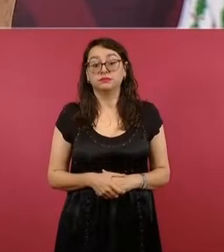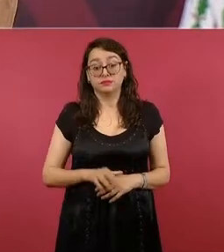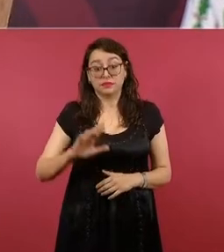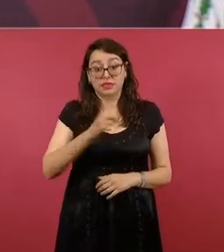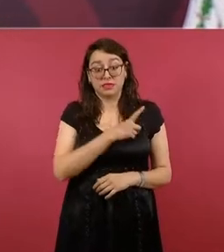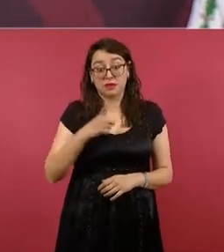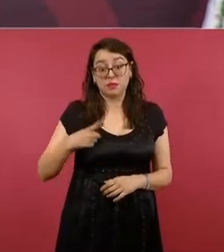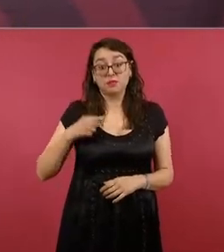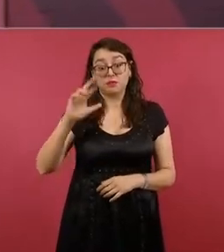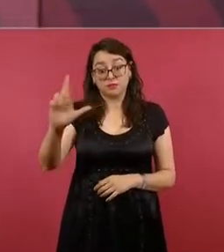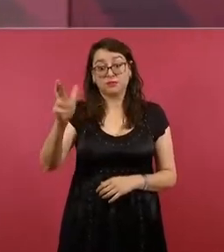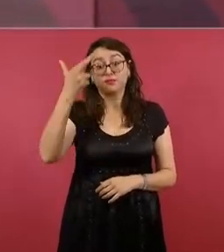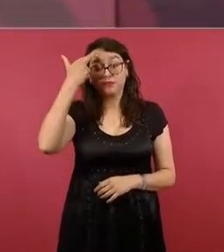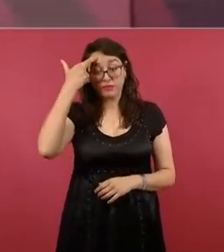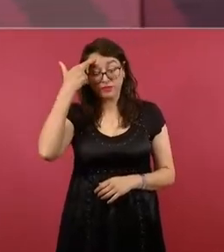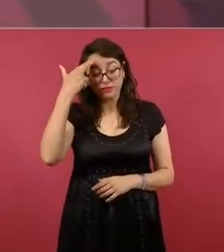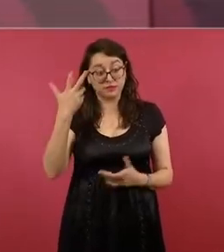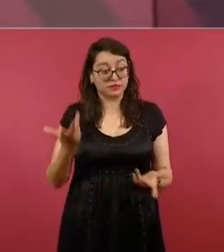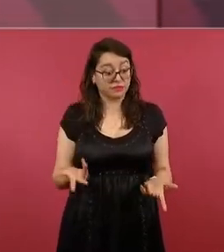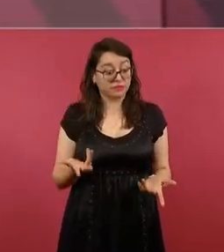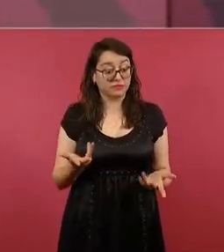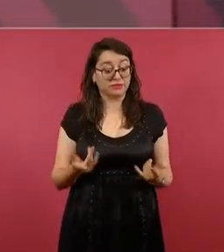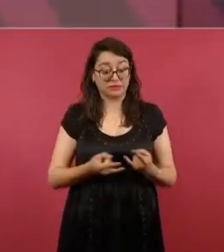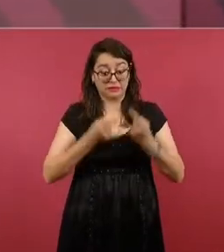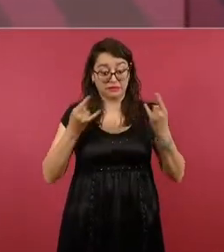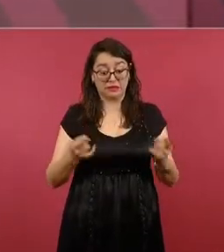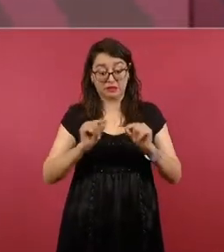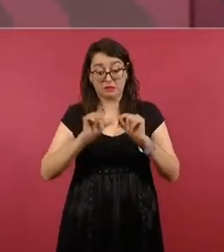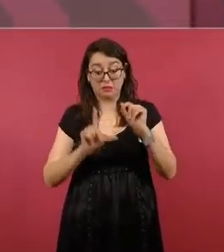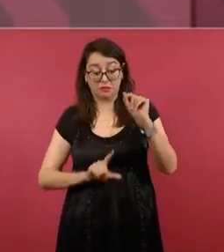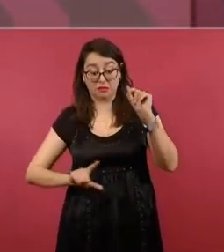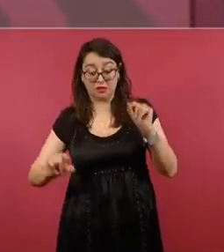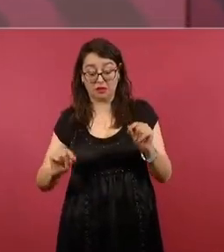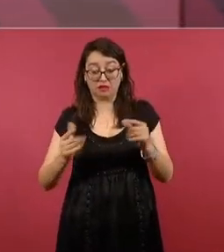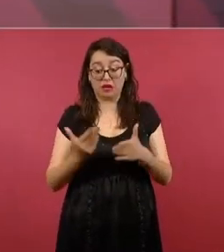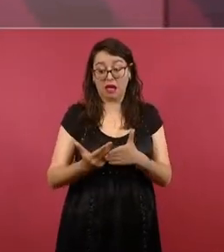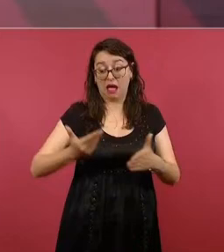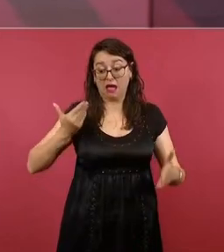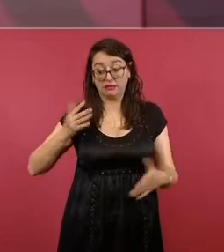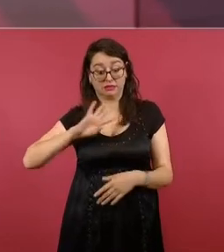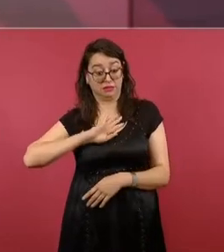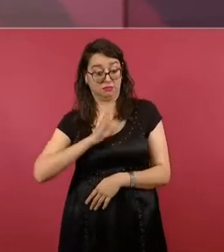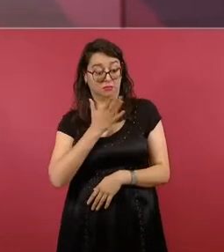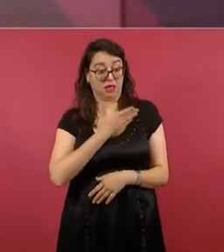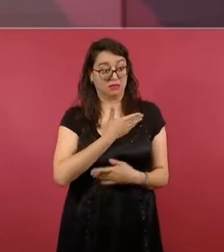y nunca, nunca se molestó